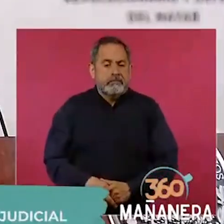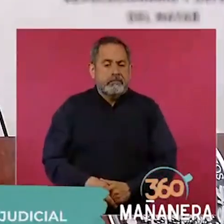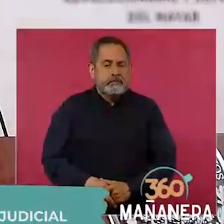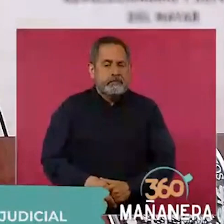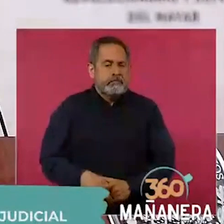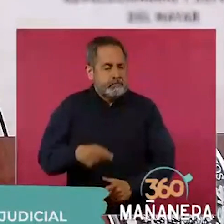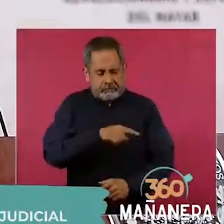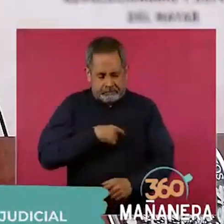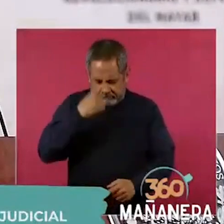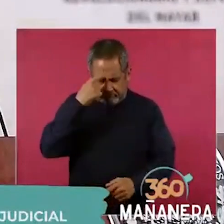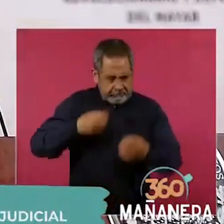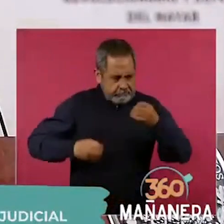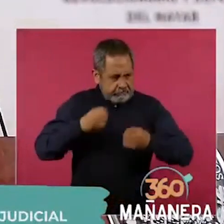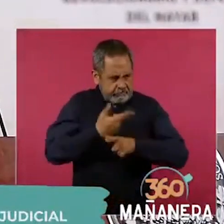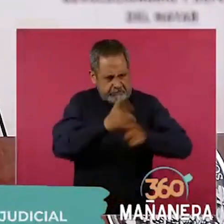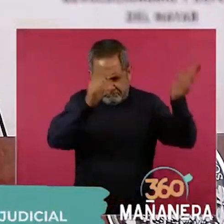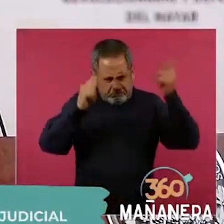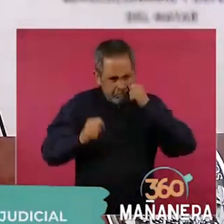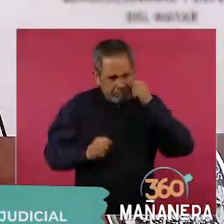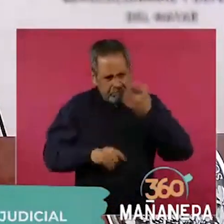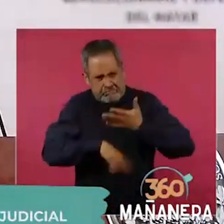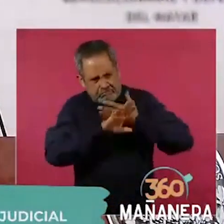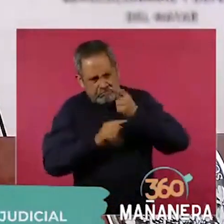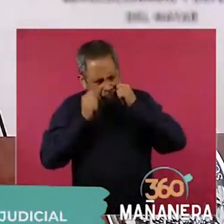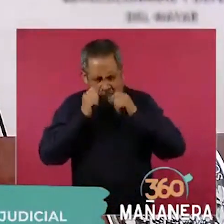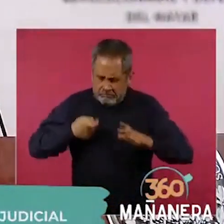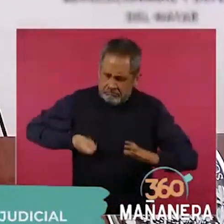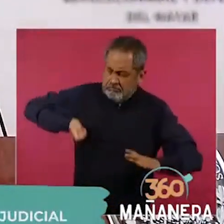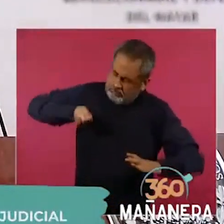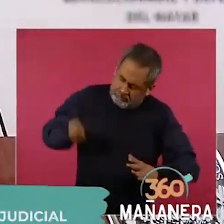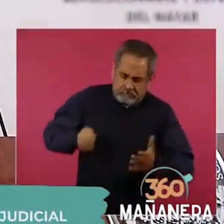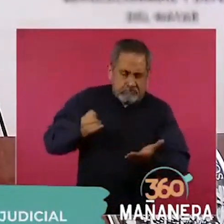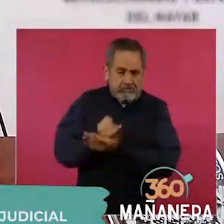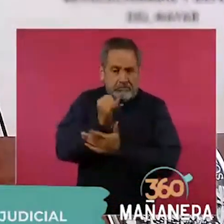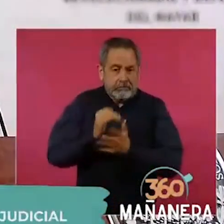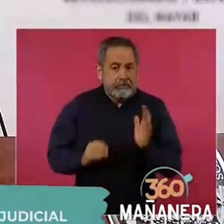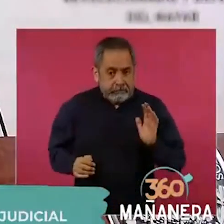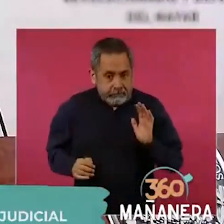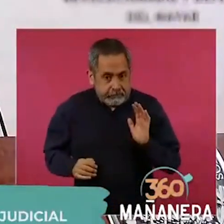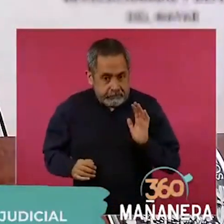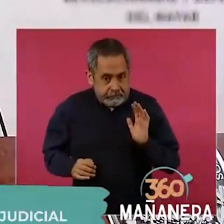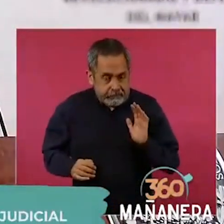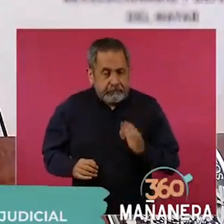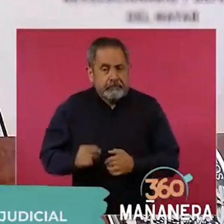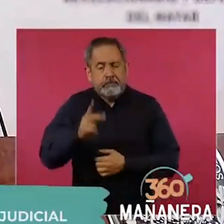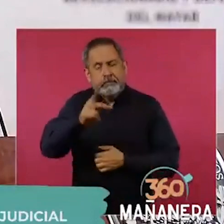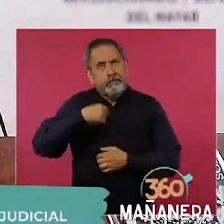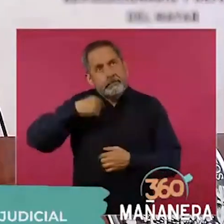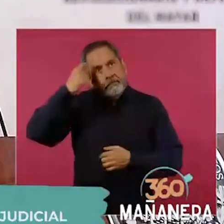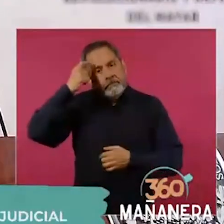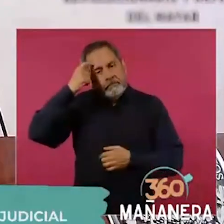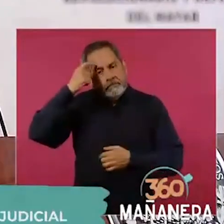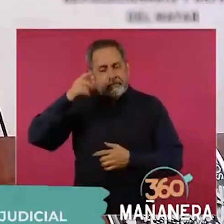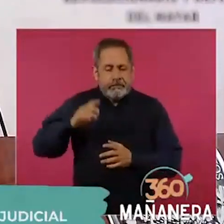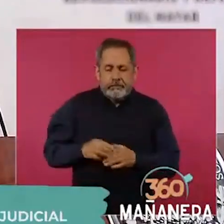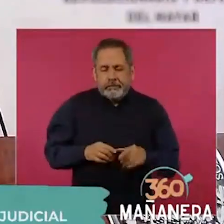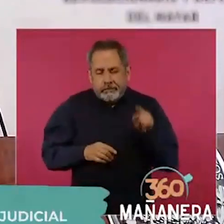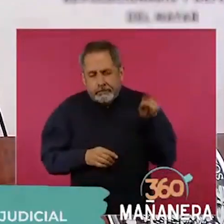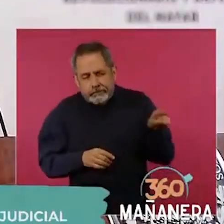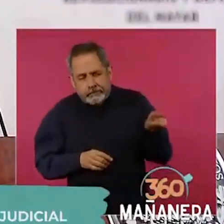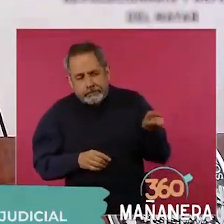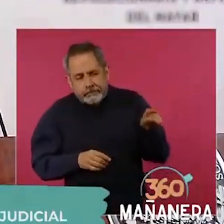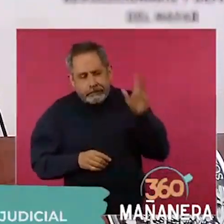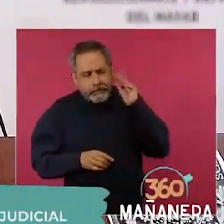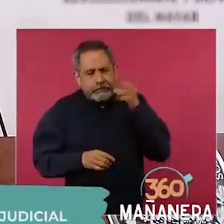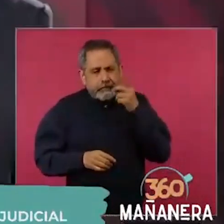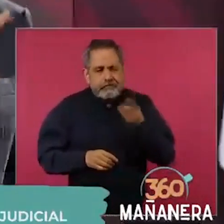libremente. Pero no lo veo porque estoy escuchando a algunos que dicen,